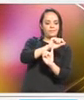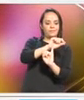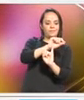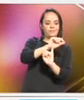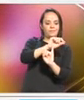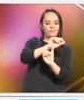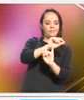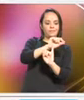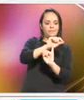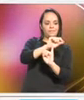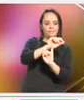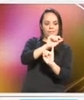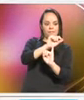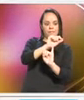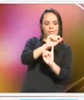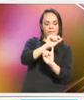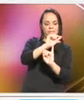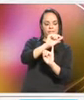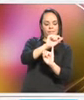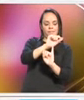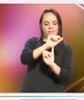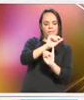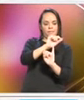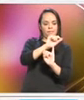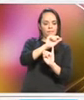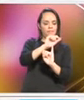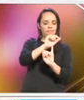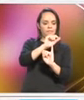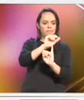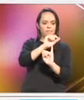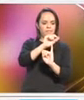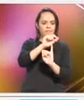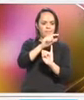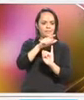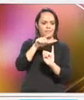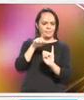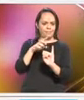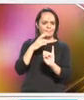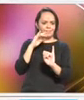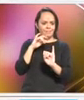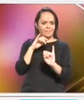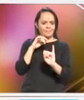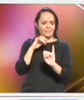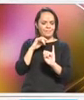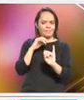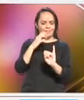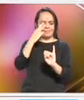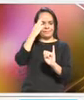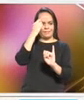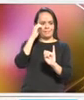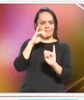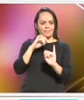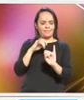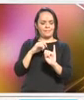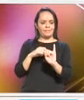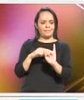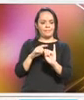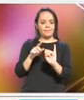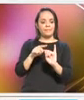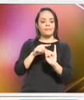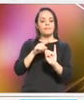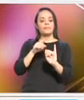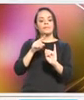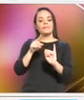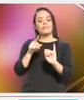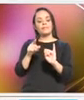hacia la zona derecha de la escritura, ¿no? Así es, se nota esta característica. Mucho, porque está prácticamente en la siguiente